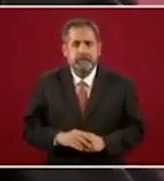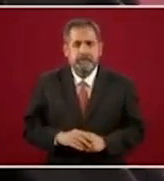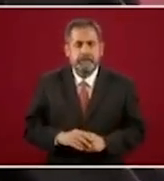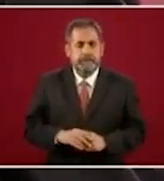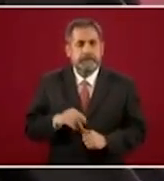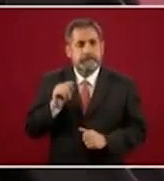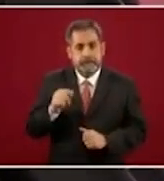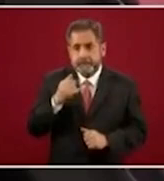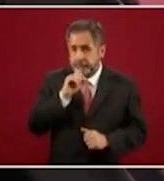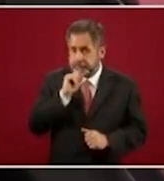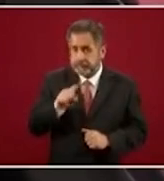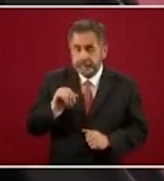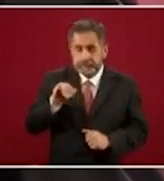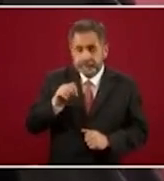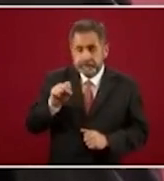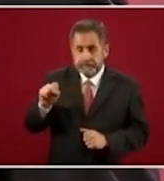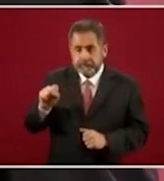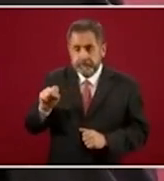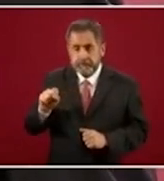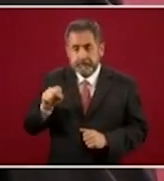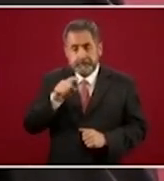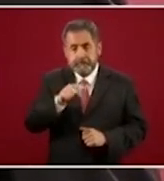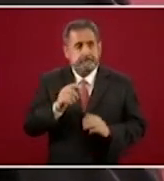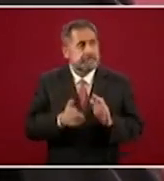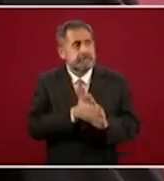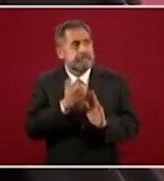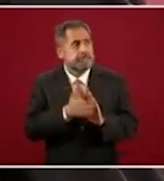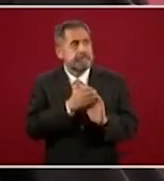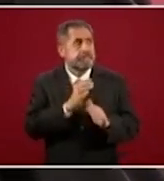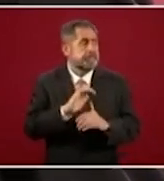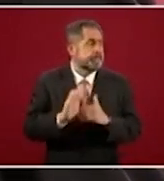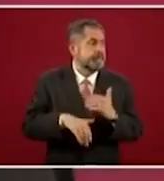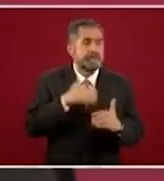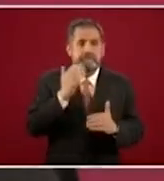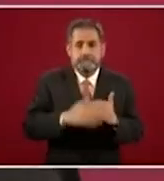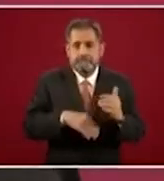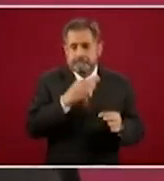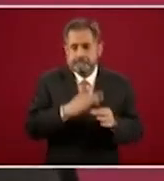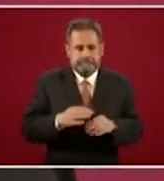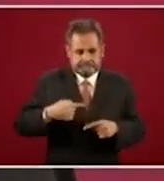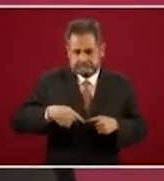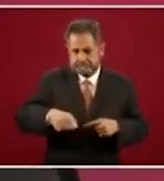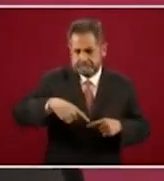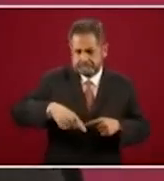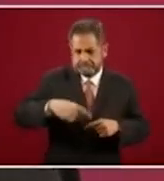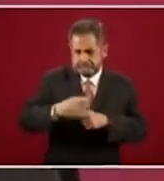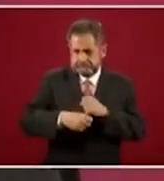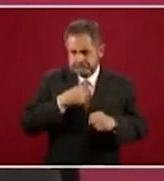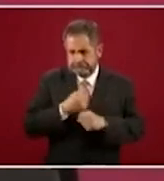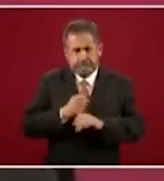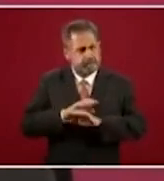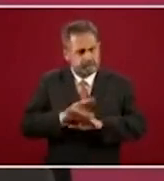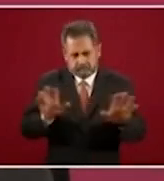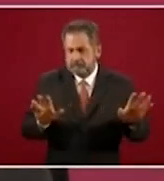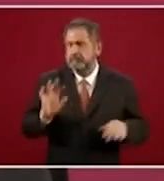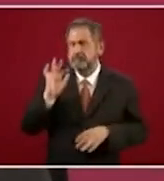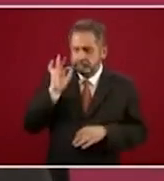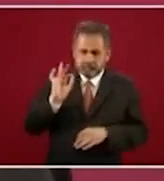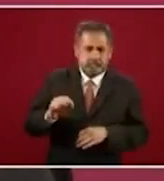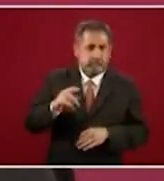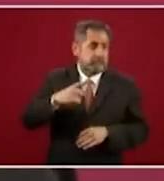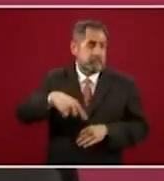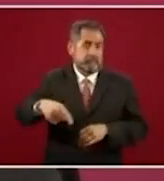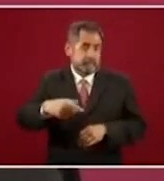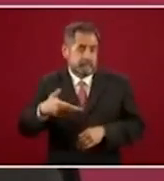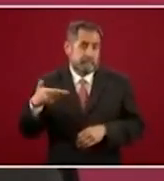bah y terminar esta obra ese ancho es una demanda de